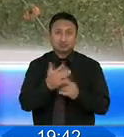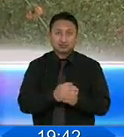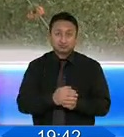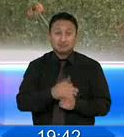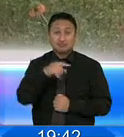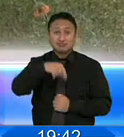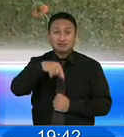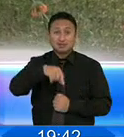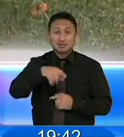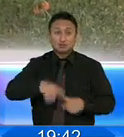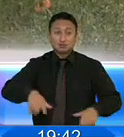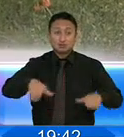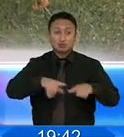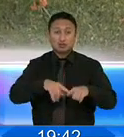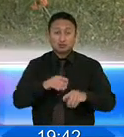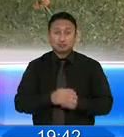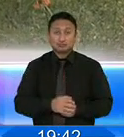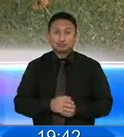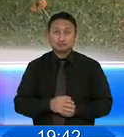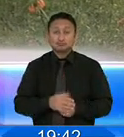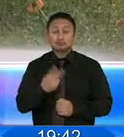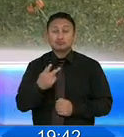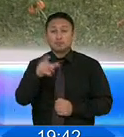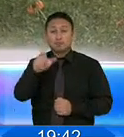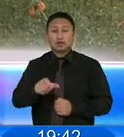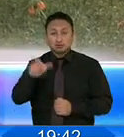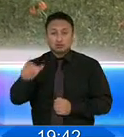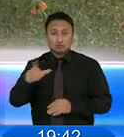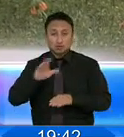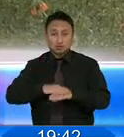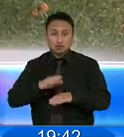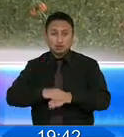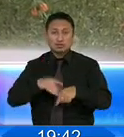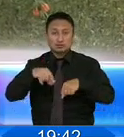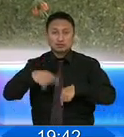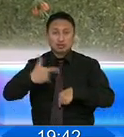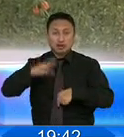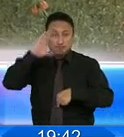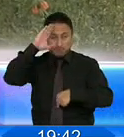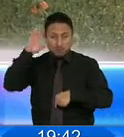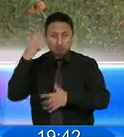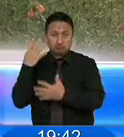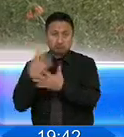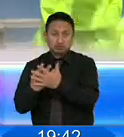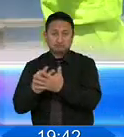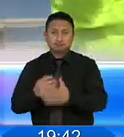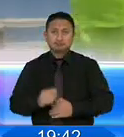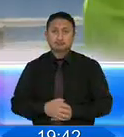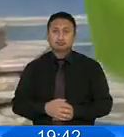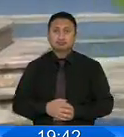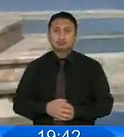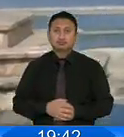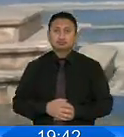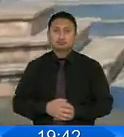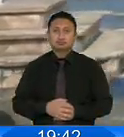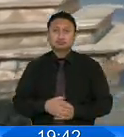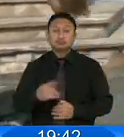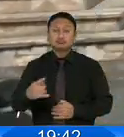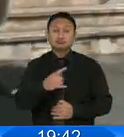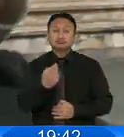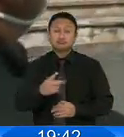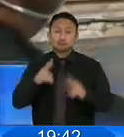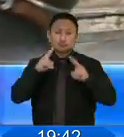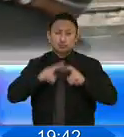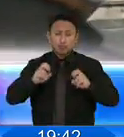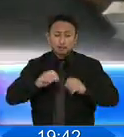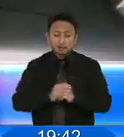encontrado en este terreno abandonado. Dos personas aparentemente implicadas en el crimen están detenidas. Los agentes investigadores lograron dar con